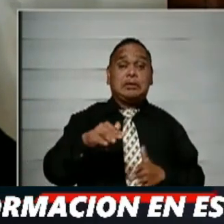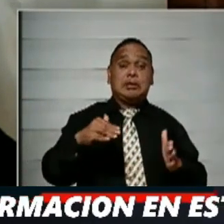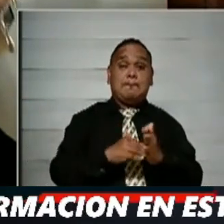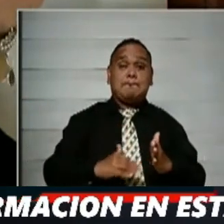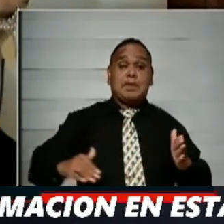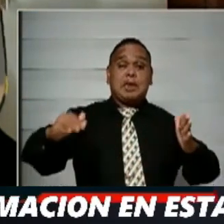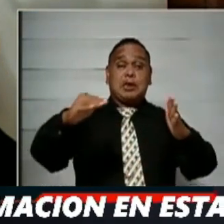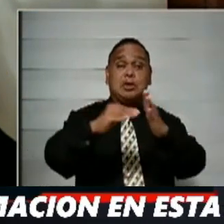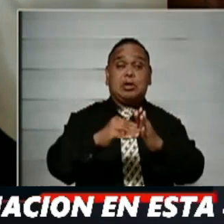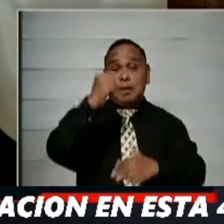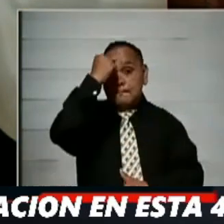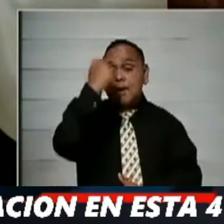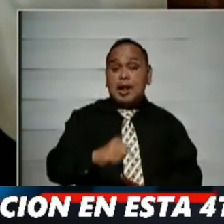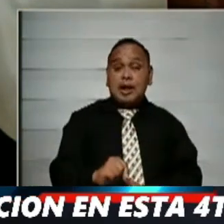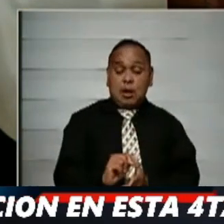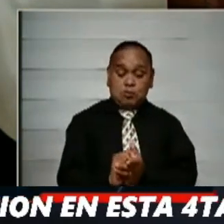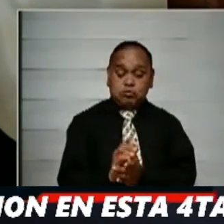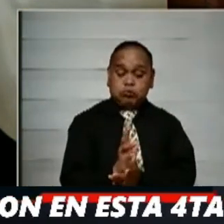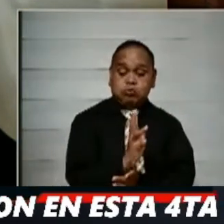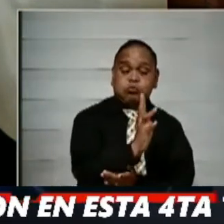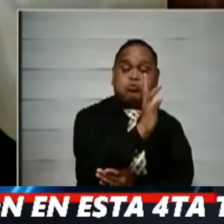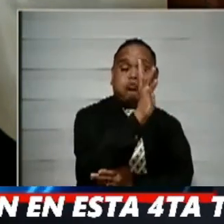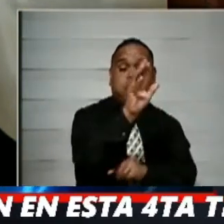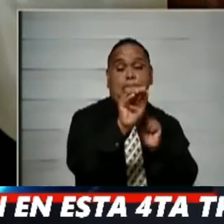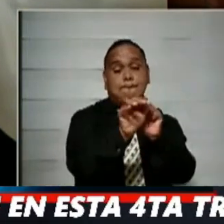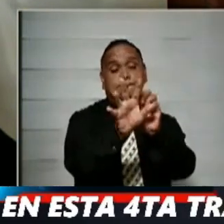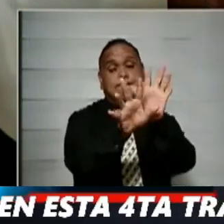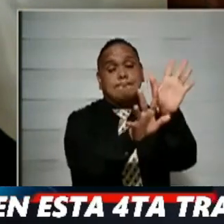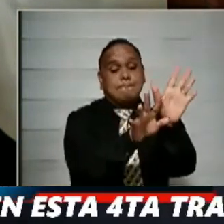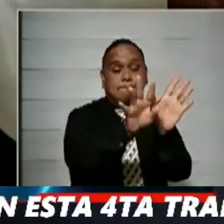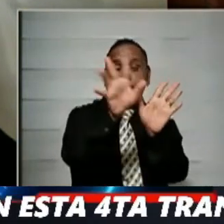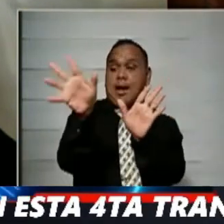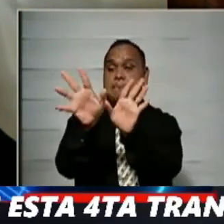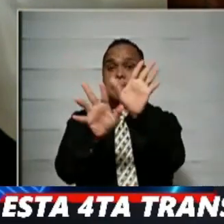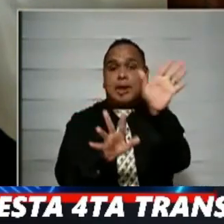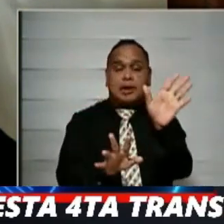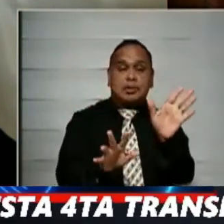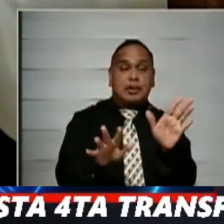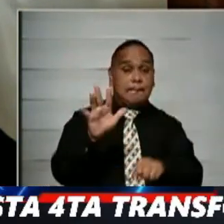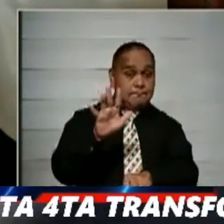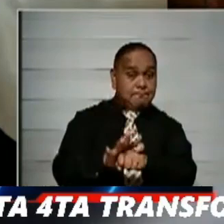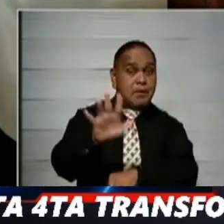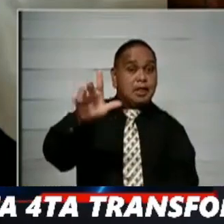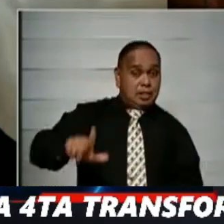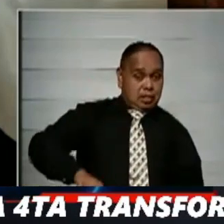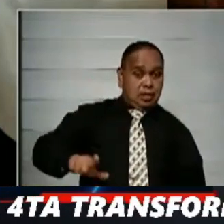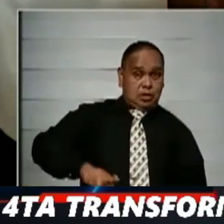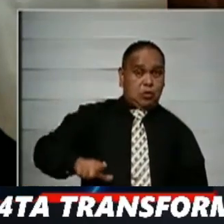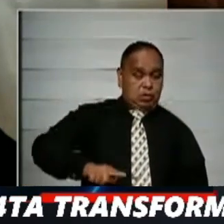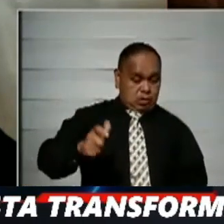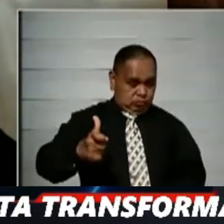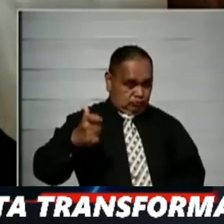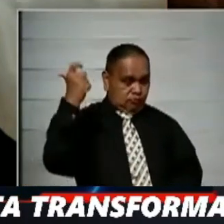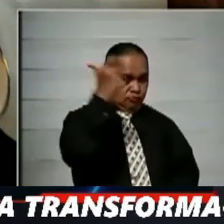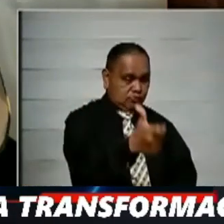para sembrar la palma, y todavía el gobierno les da dinero, en lugar de dárselo a los campesinos